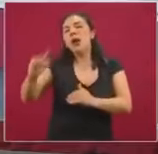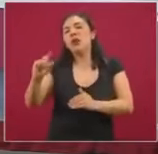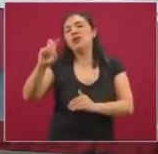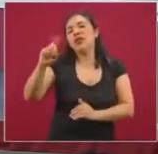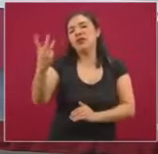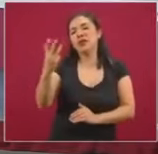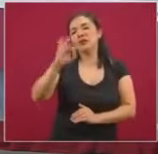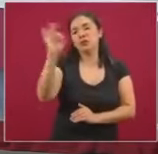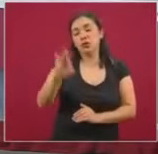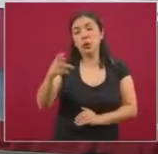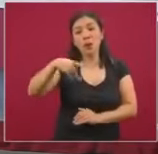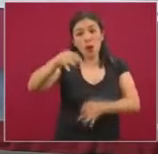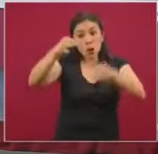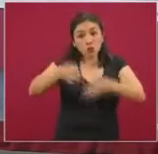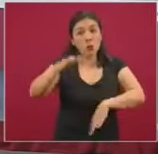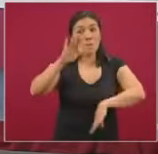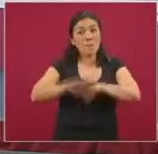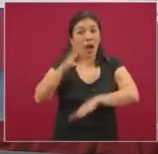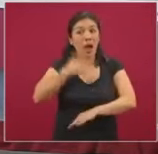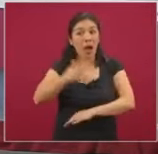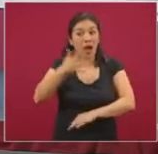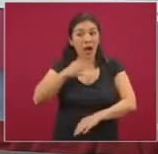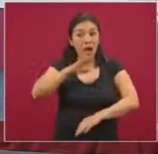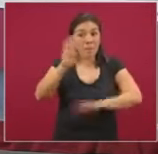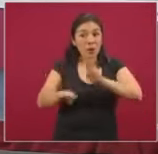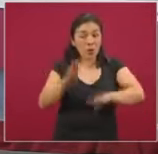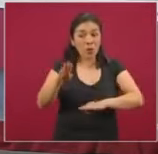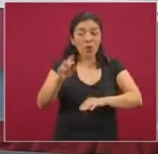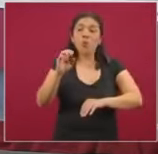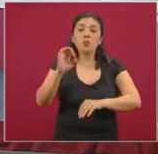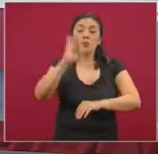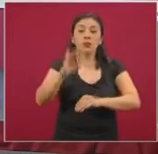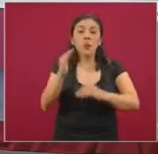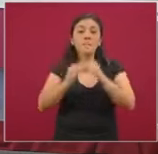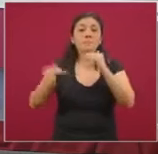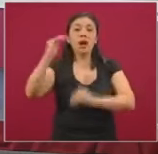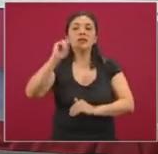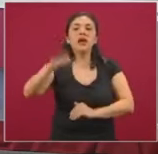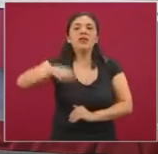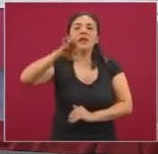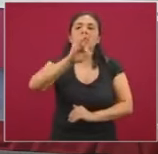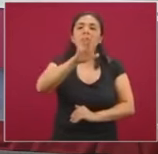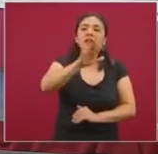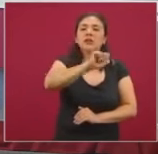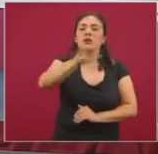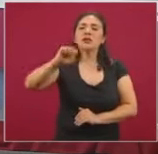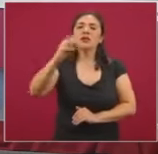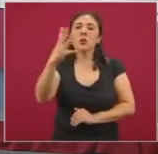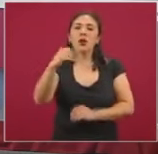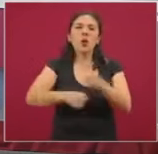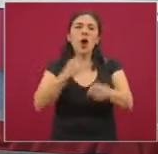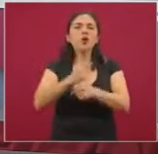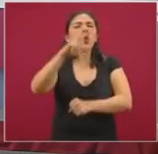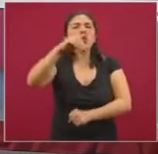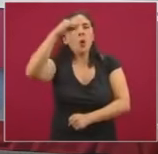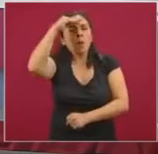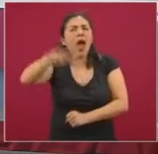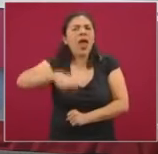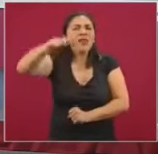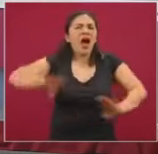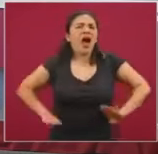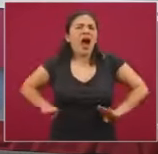33%. Pero el grupo donde mayor se observa el porcentaje de incremento es en el grupo de edad de 45 a 64 años, y aún en